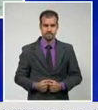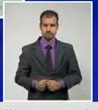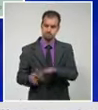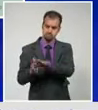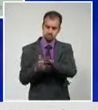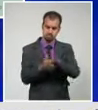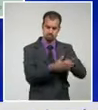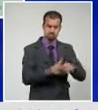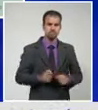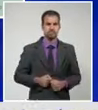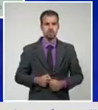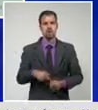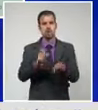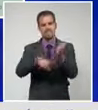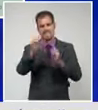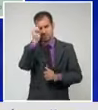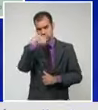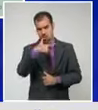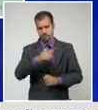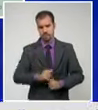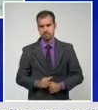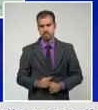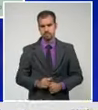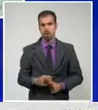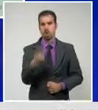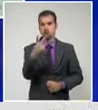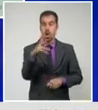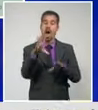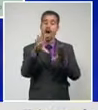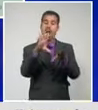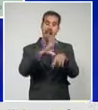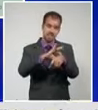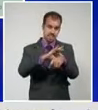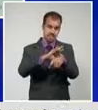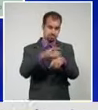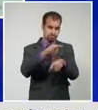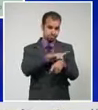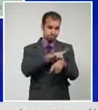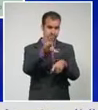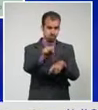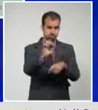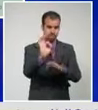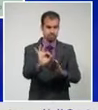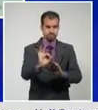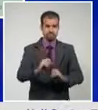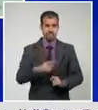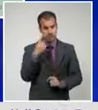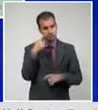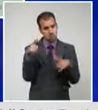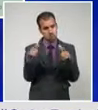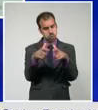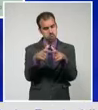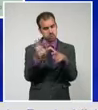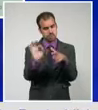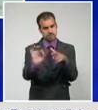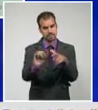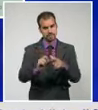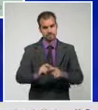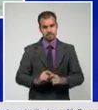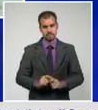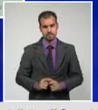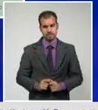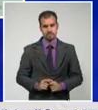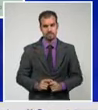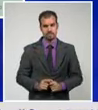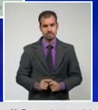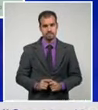Ávila confirma 2 casos autóctonos ayer, realmente una reducción importante, 8 menos, pero